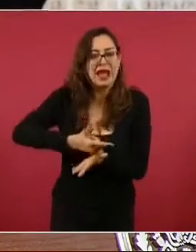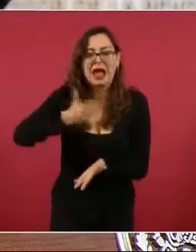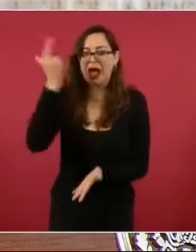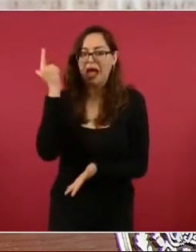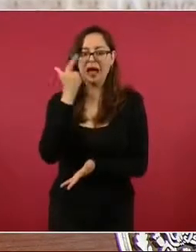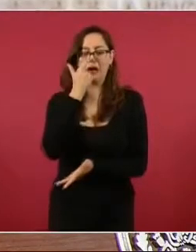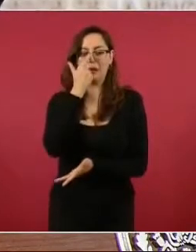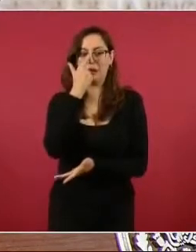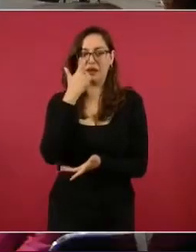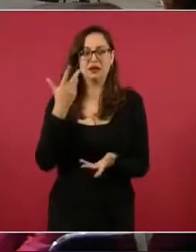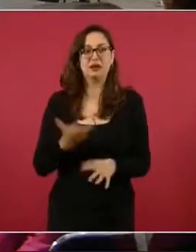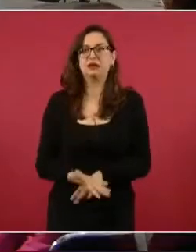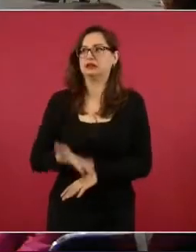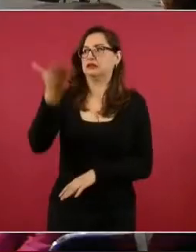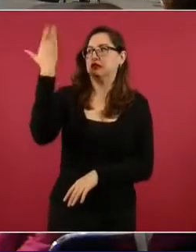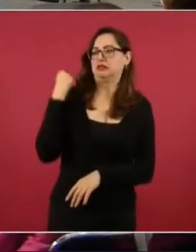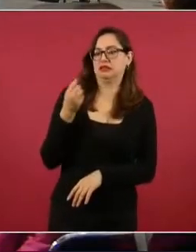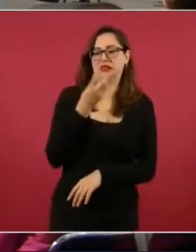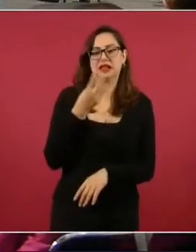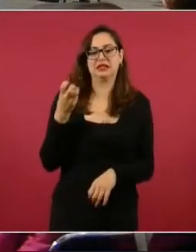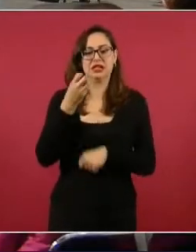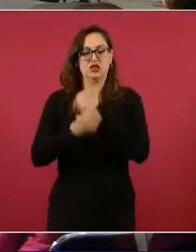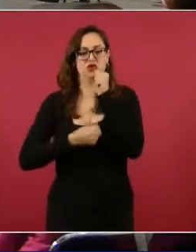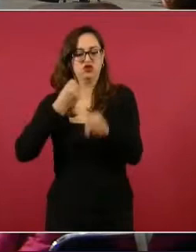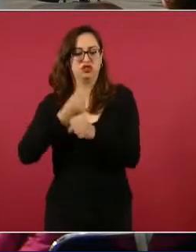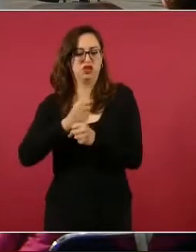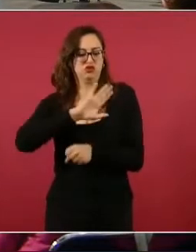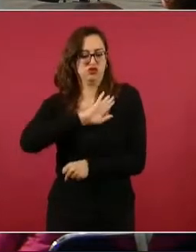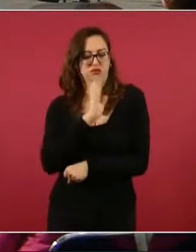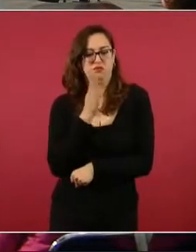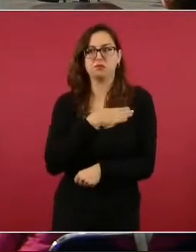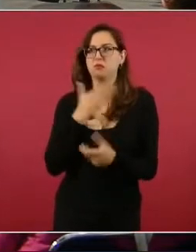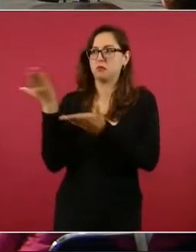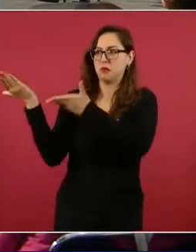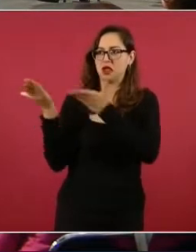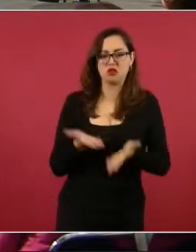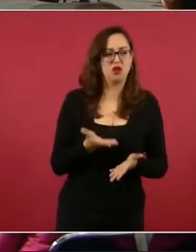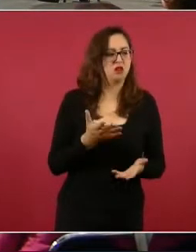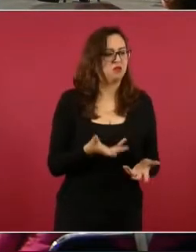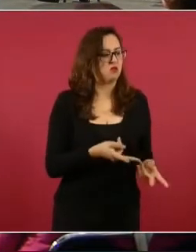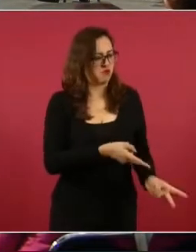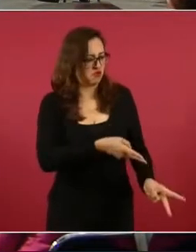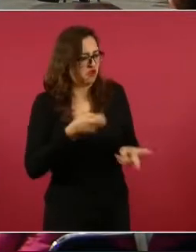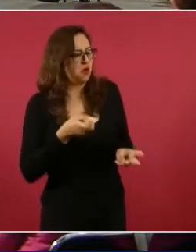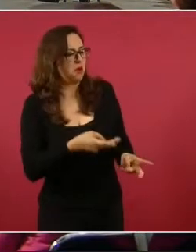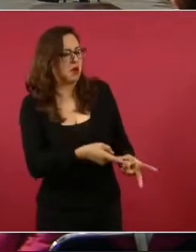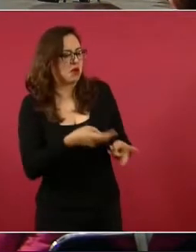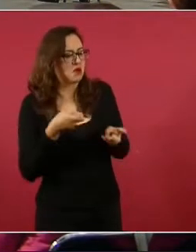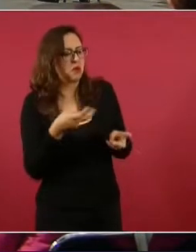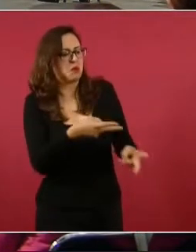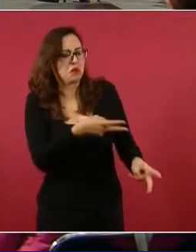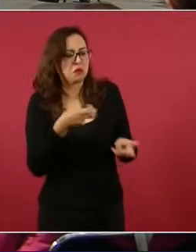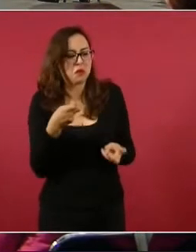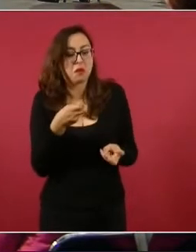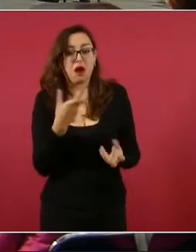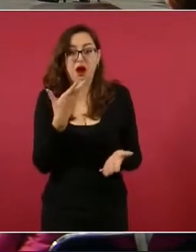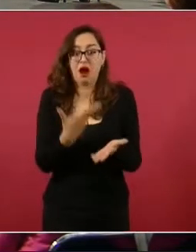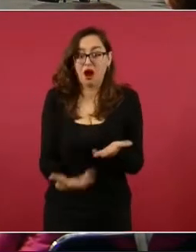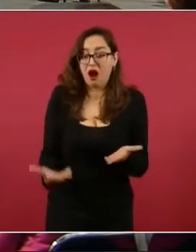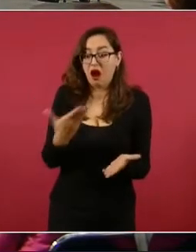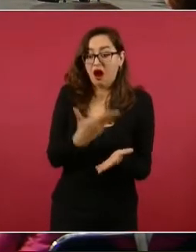Nada que ver los 3 siglos de saqueo durante la colonia con lo que sucedió